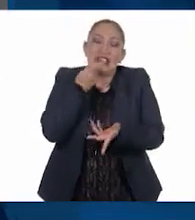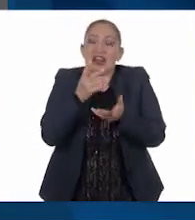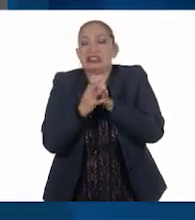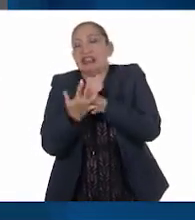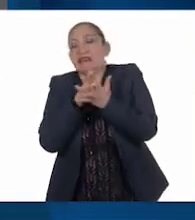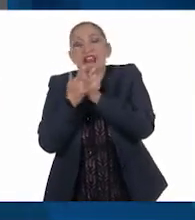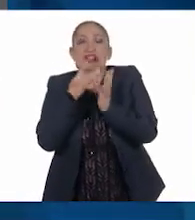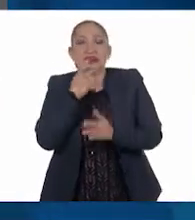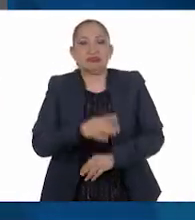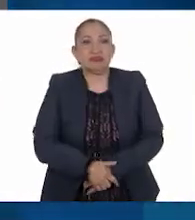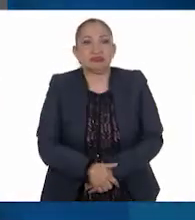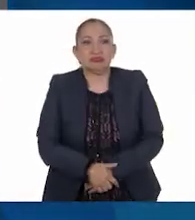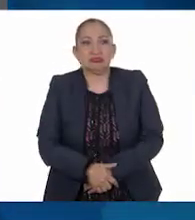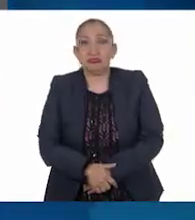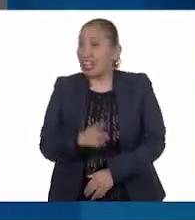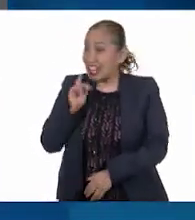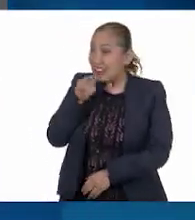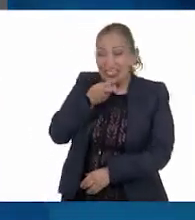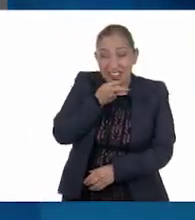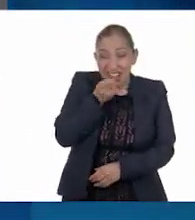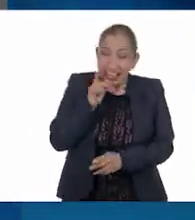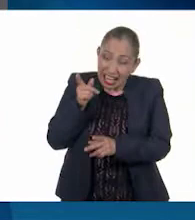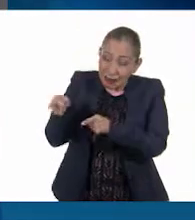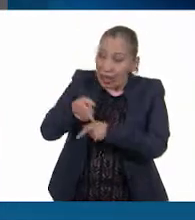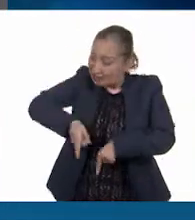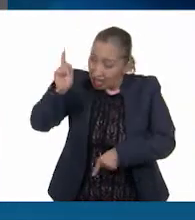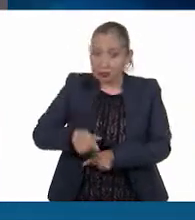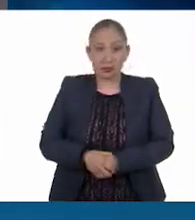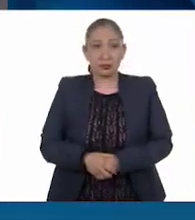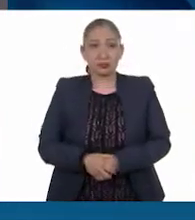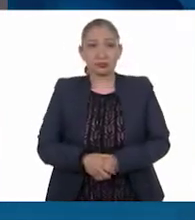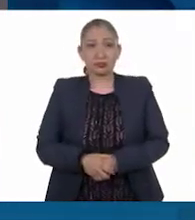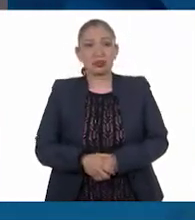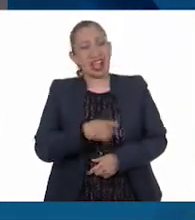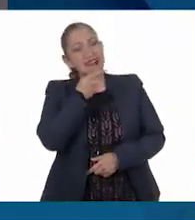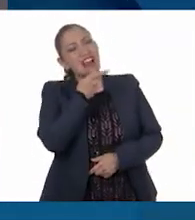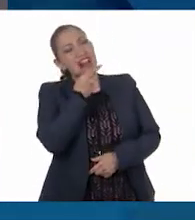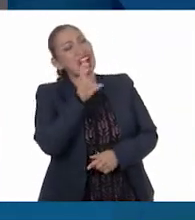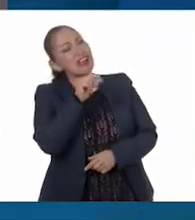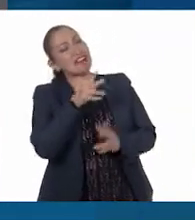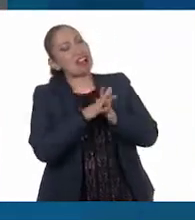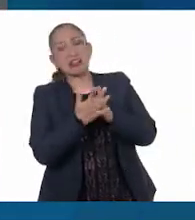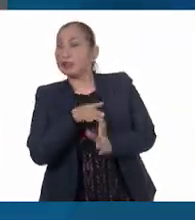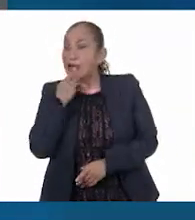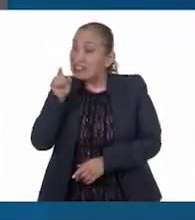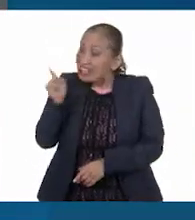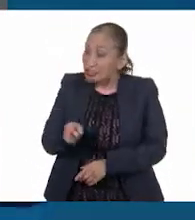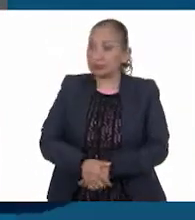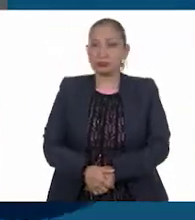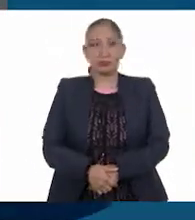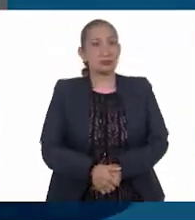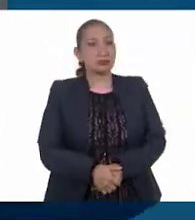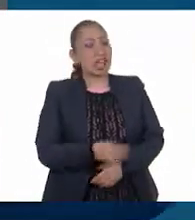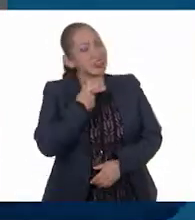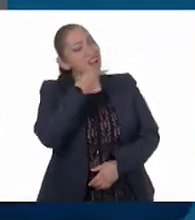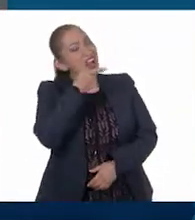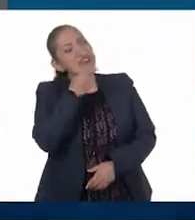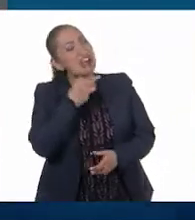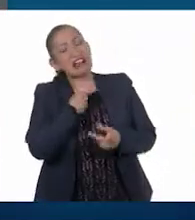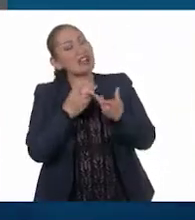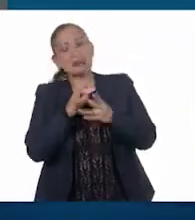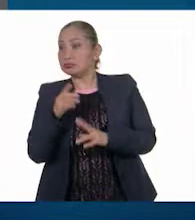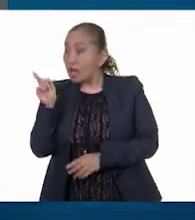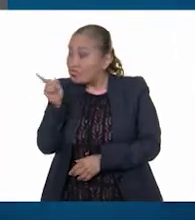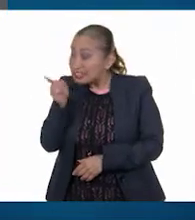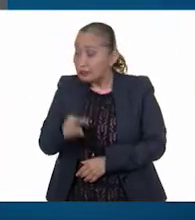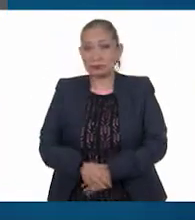y guitaya! ¡Tú dime que desgala, díyan a mi cantas, oye! ¡Ambuy dañen a mi que desgala, tú dime que te oye! ¡Andar bien a mi cantas, dame,